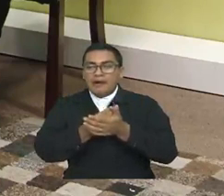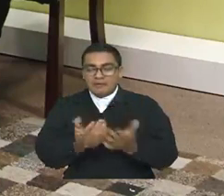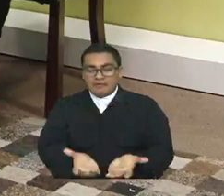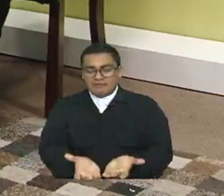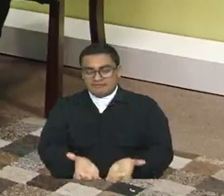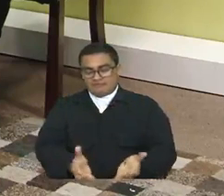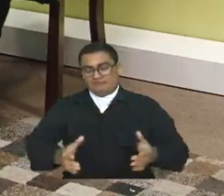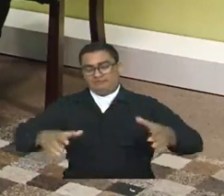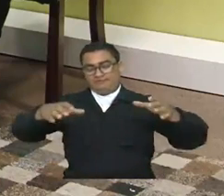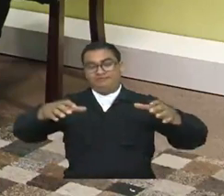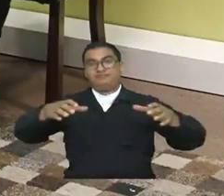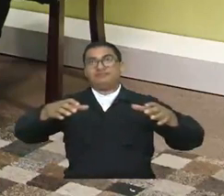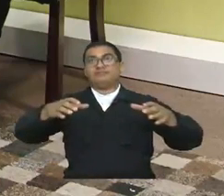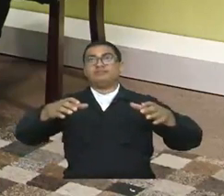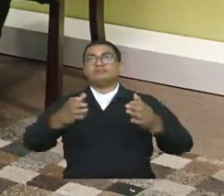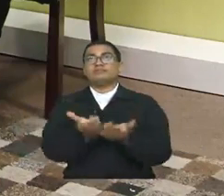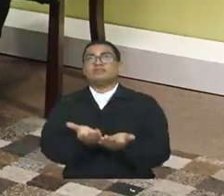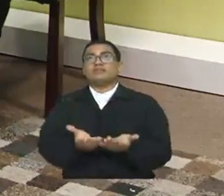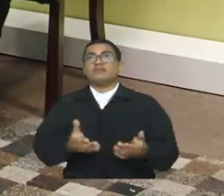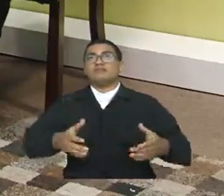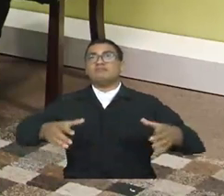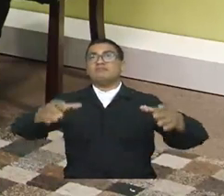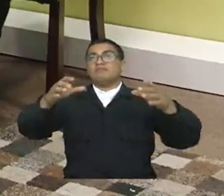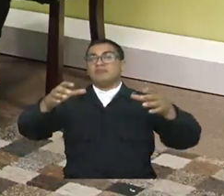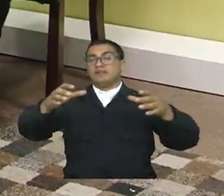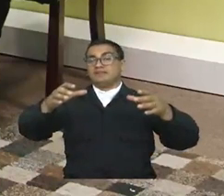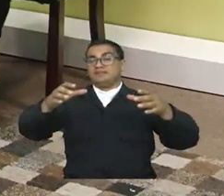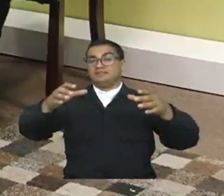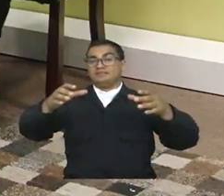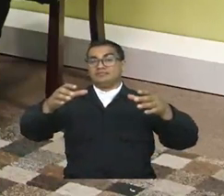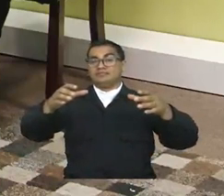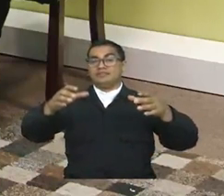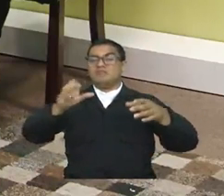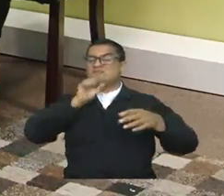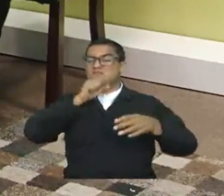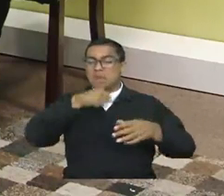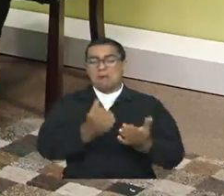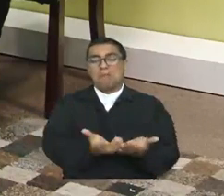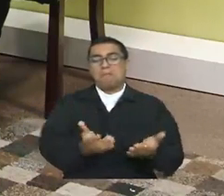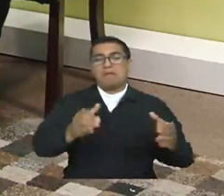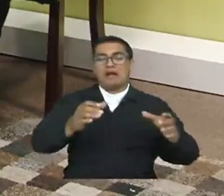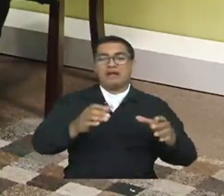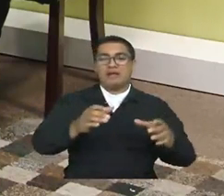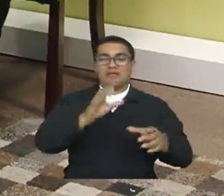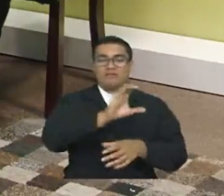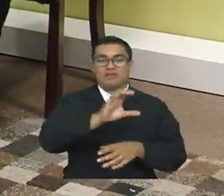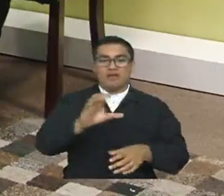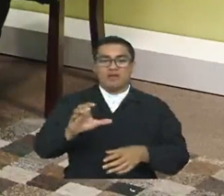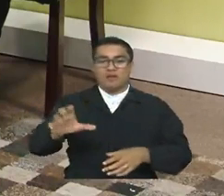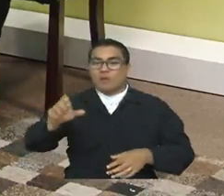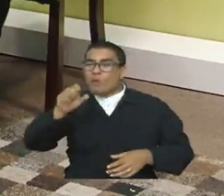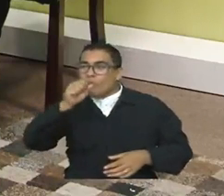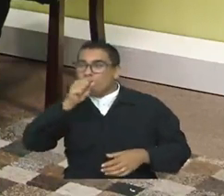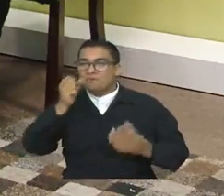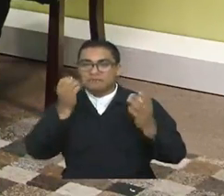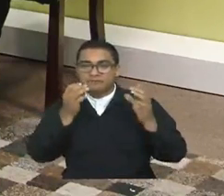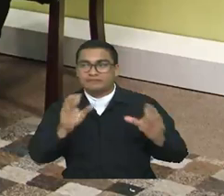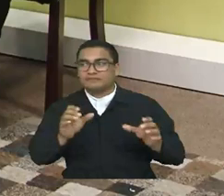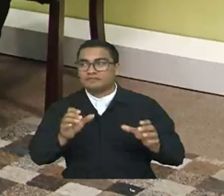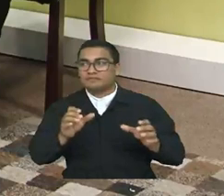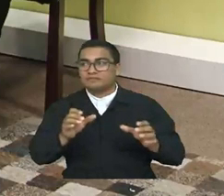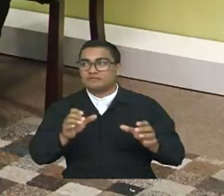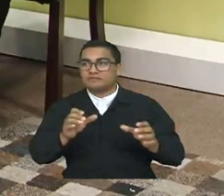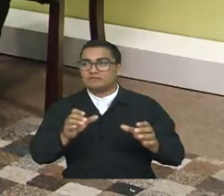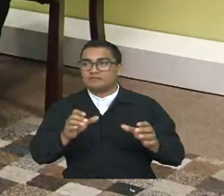hay que comprar, es reciclar. Reciclar las llantas. ¿Cuántas gaseosas, jugos y esto te bebiste?